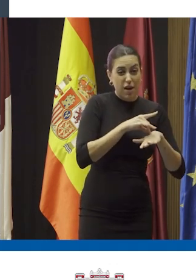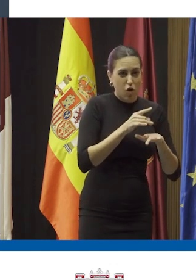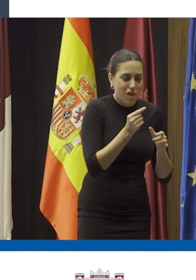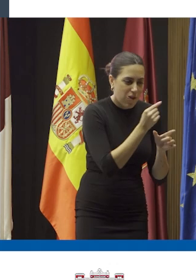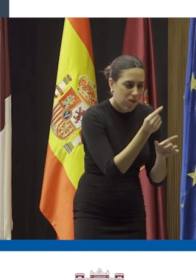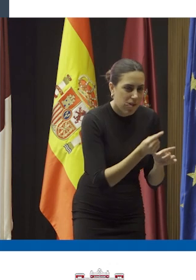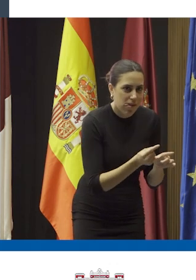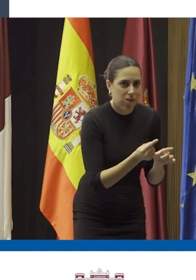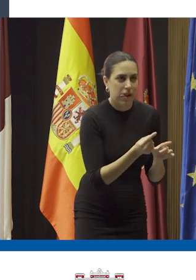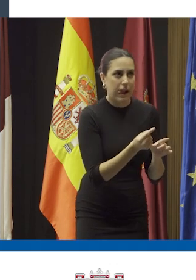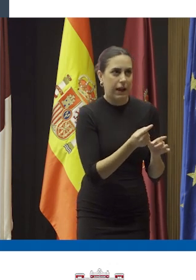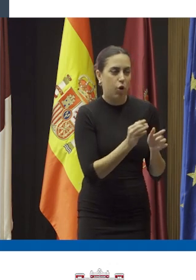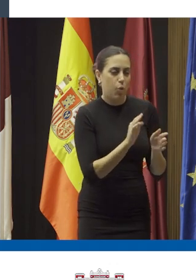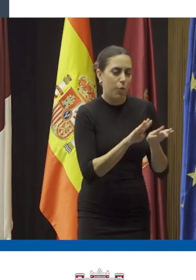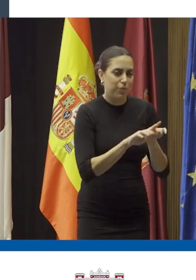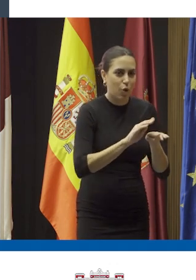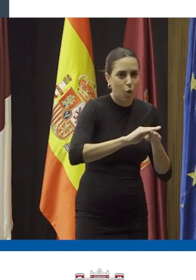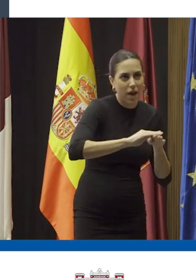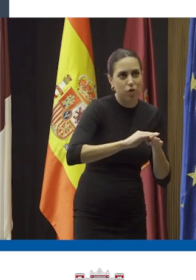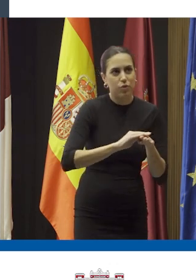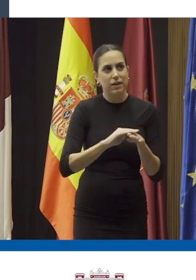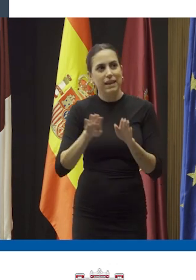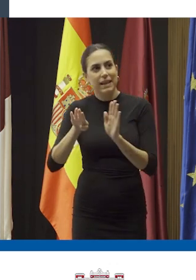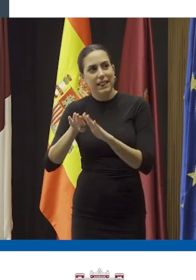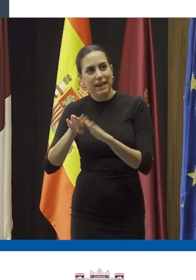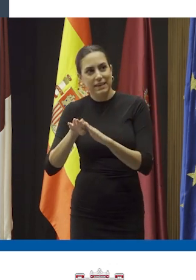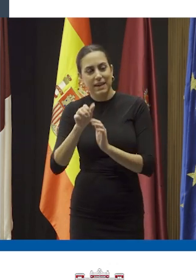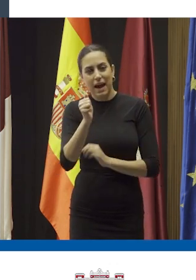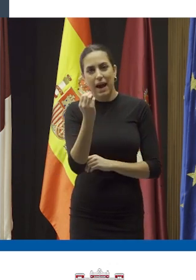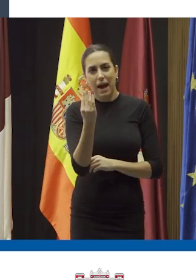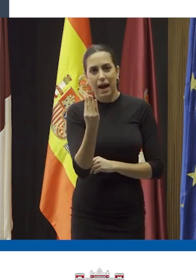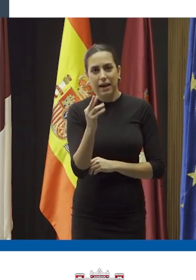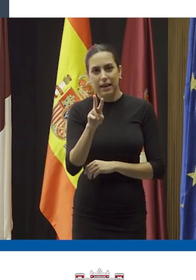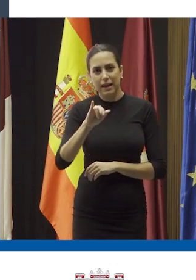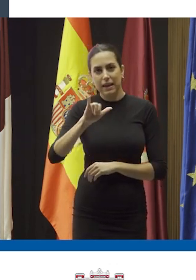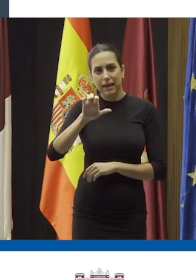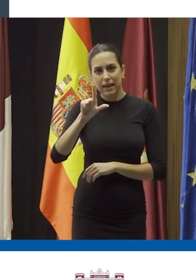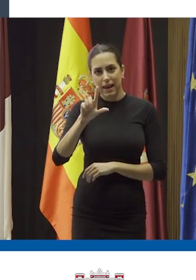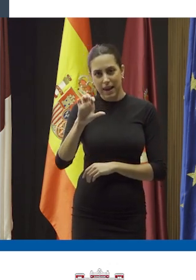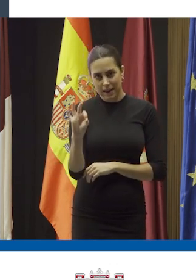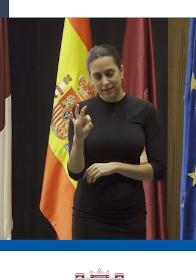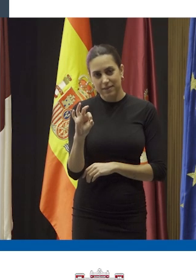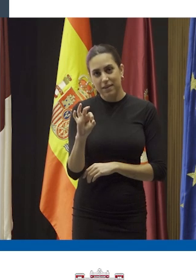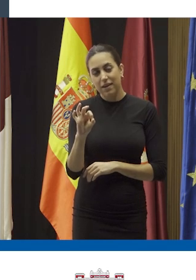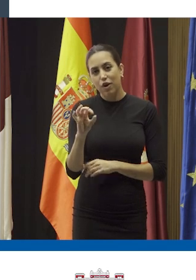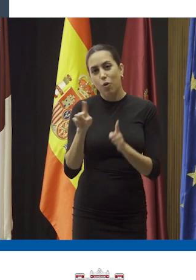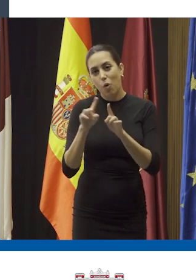la derecha está el héroe mítico griego Aquiles curando a su amante Patroclo.